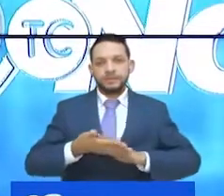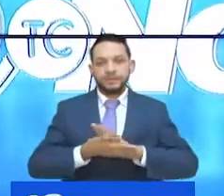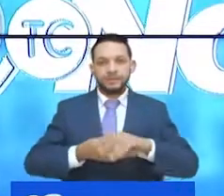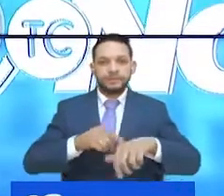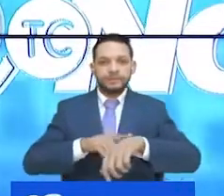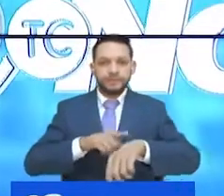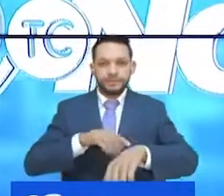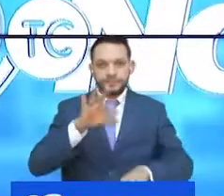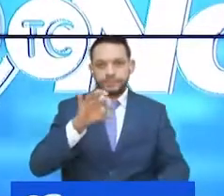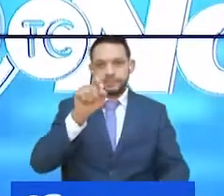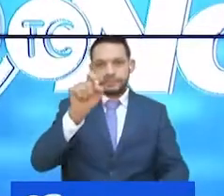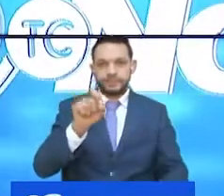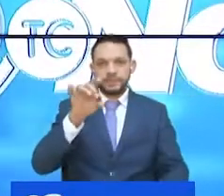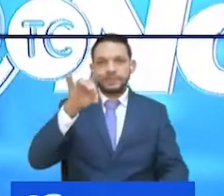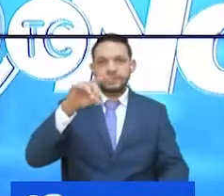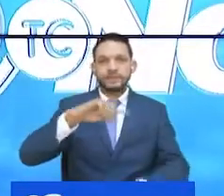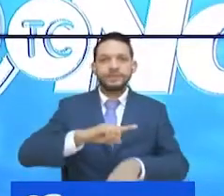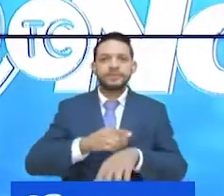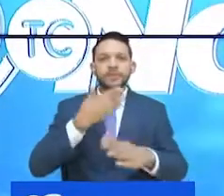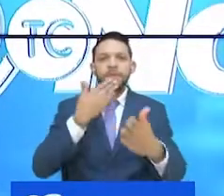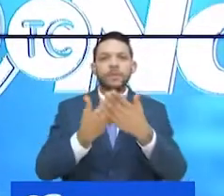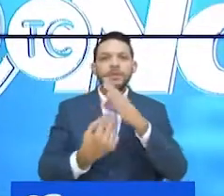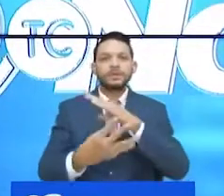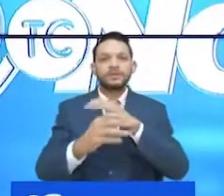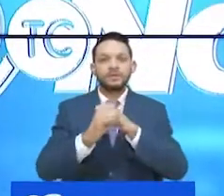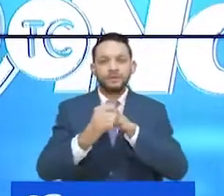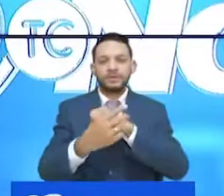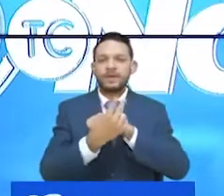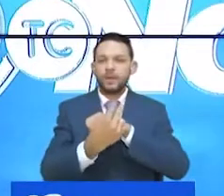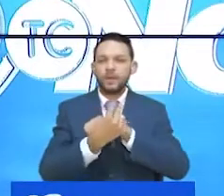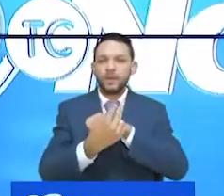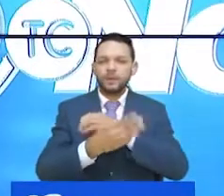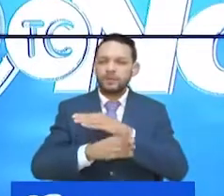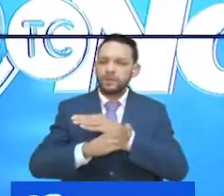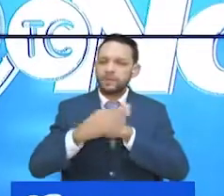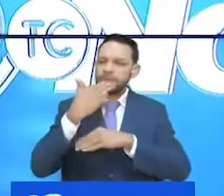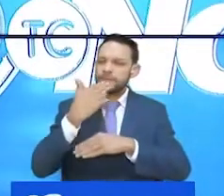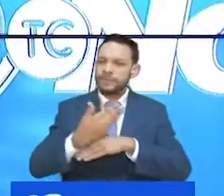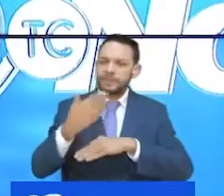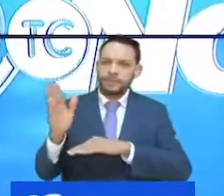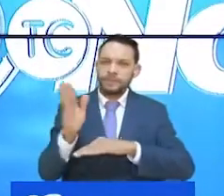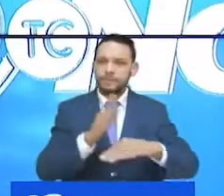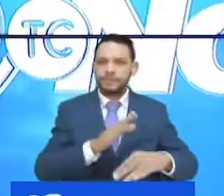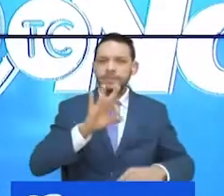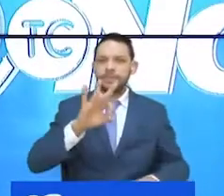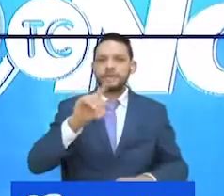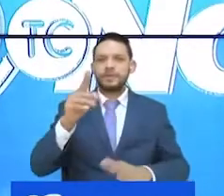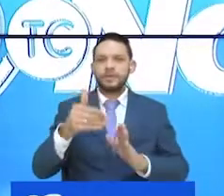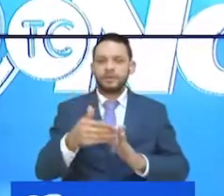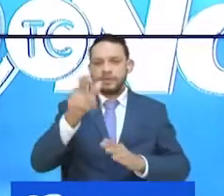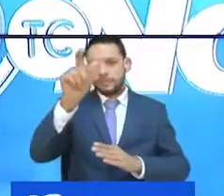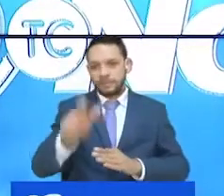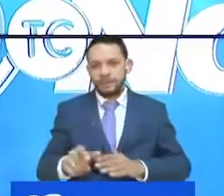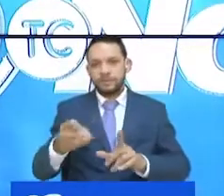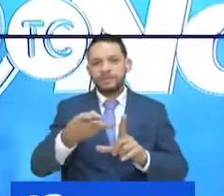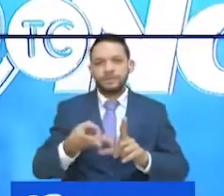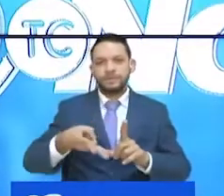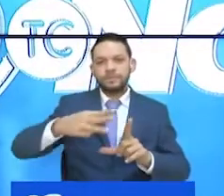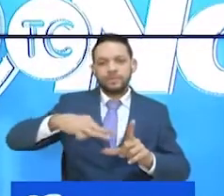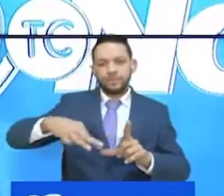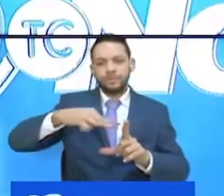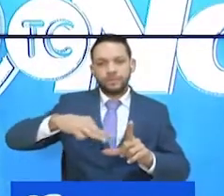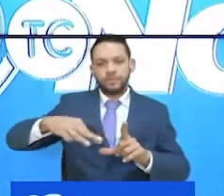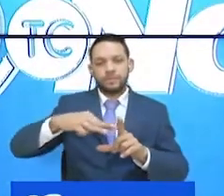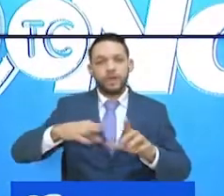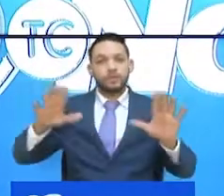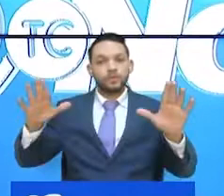Ocho de la noche, 15 minutos. Gracias por continuar con nosotros en Telecafé Noticias. 31.000 habitantes de Dos Quebradas se verán beneficiados con el nuevo tanque